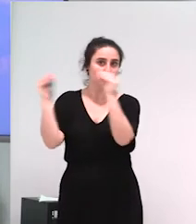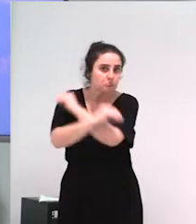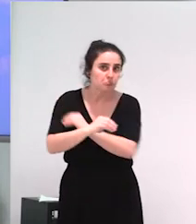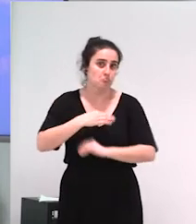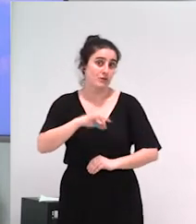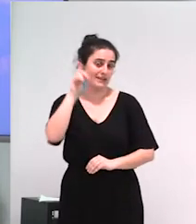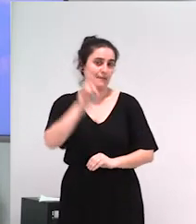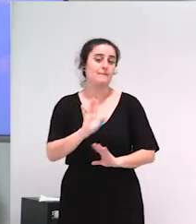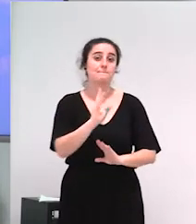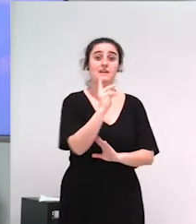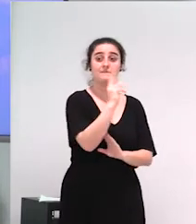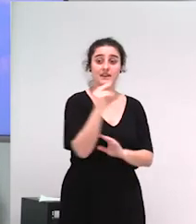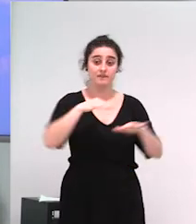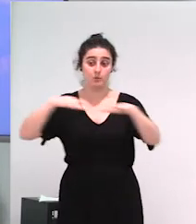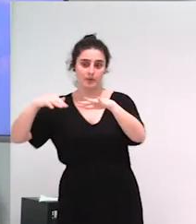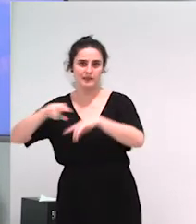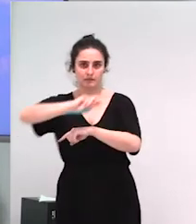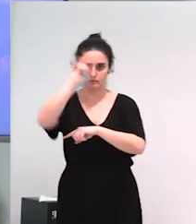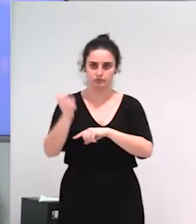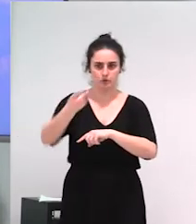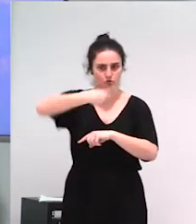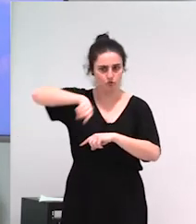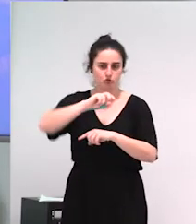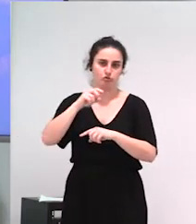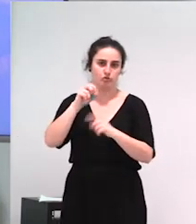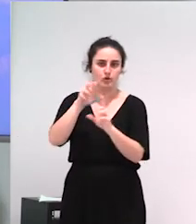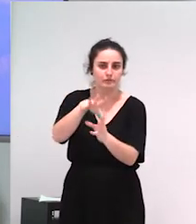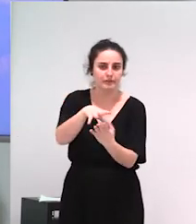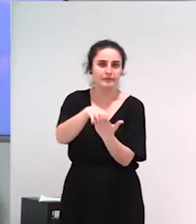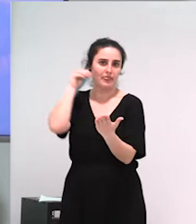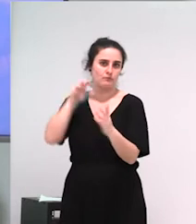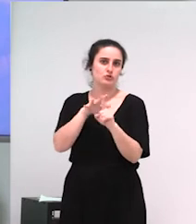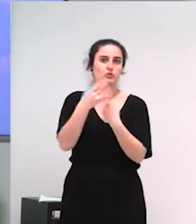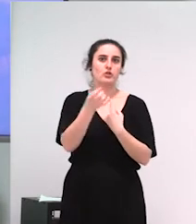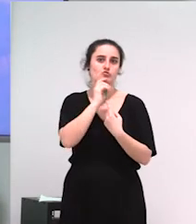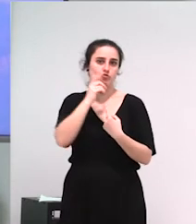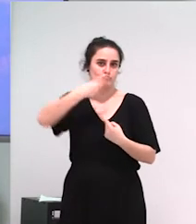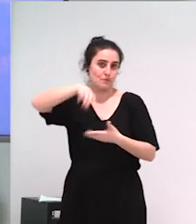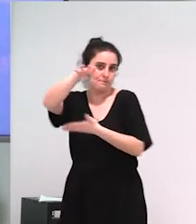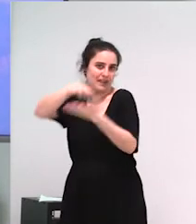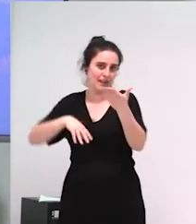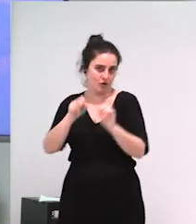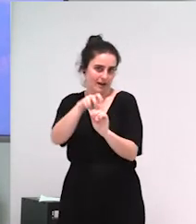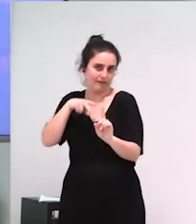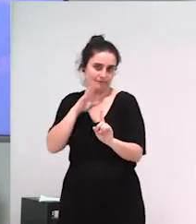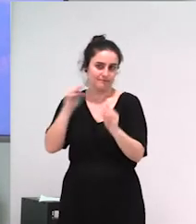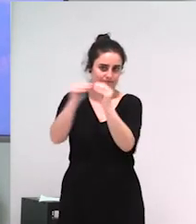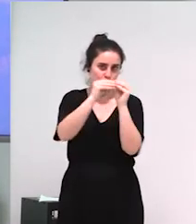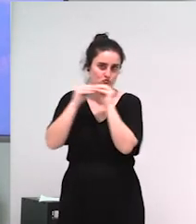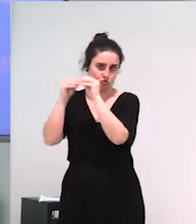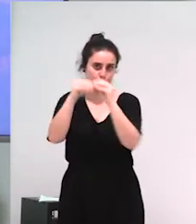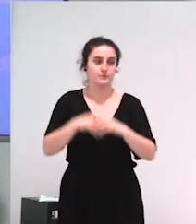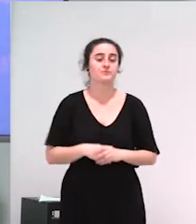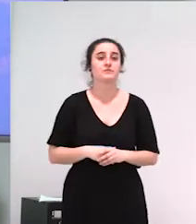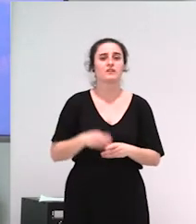como mínimo es una lectura que hacemos distintas compañeras desde Fridays Barcelona. El capital es una forma de